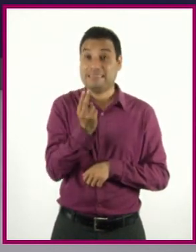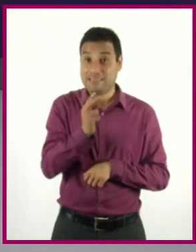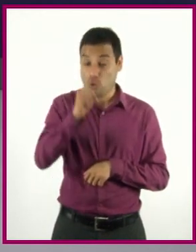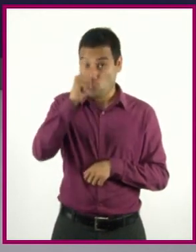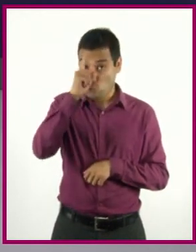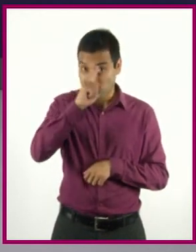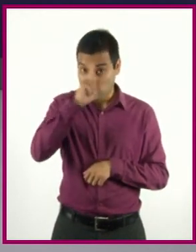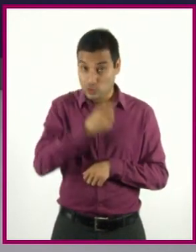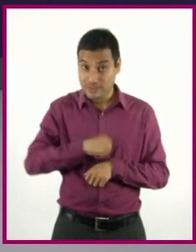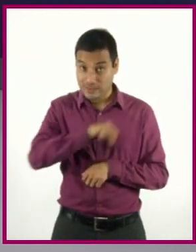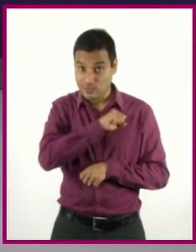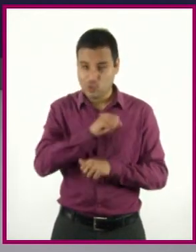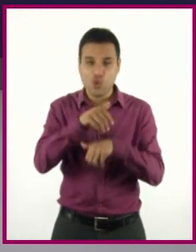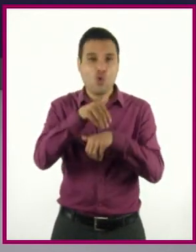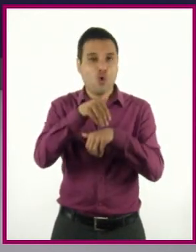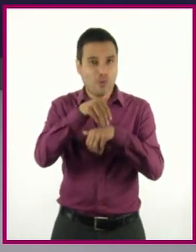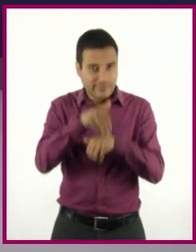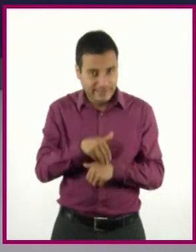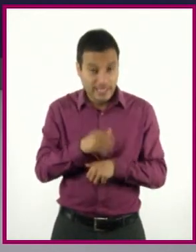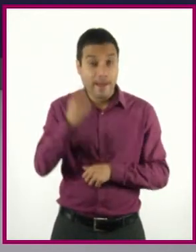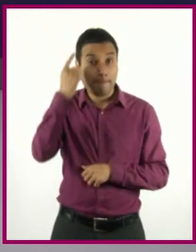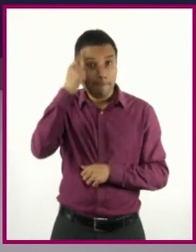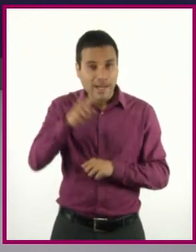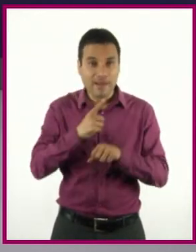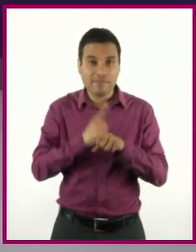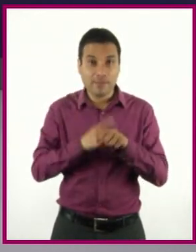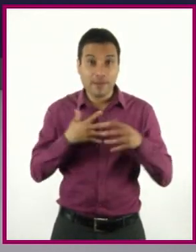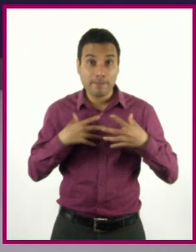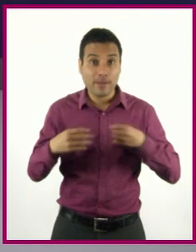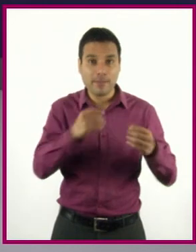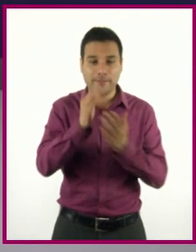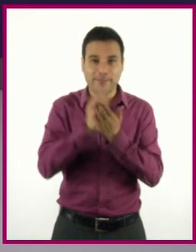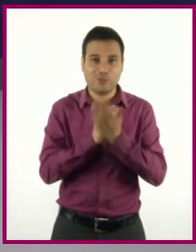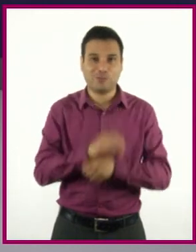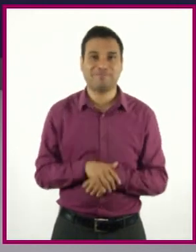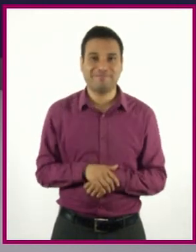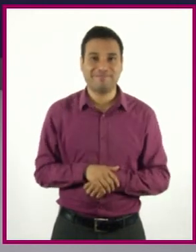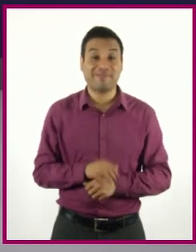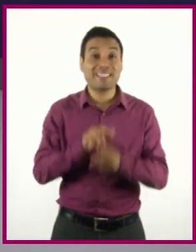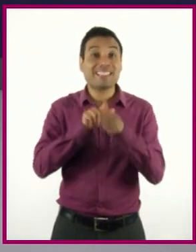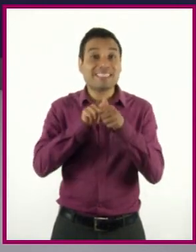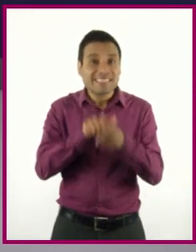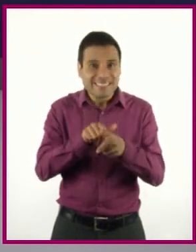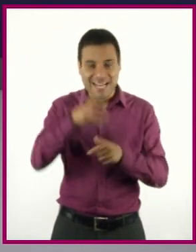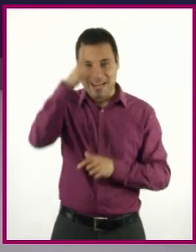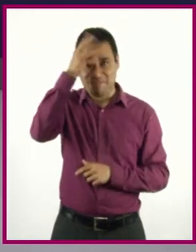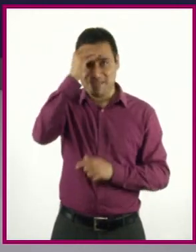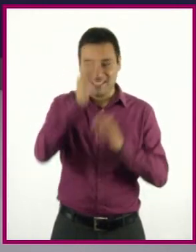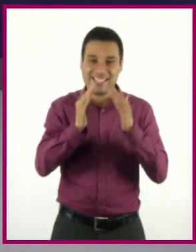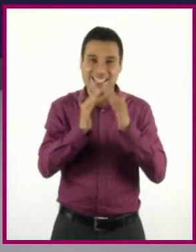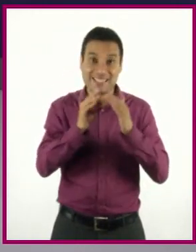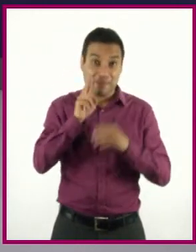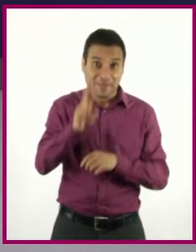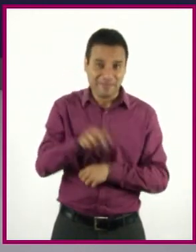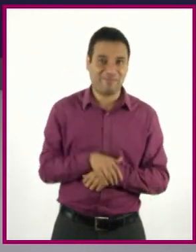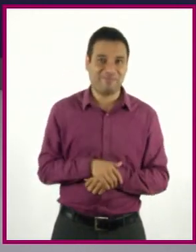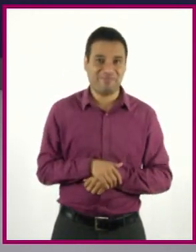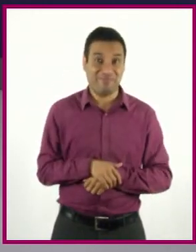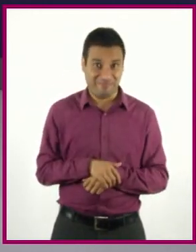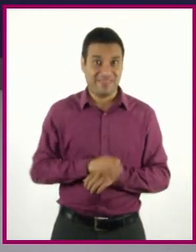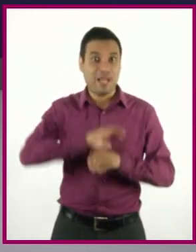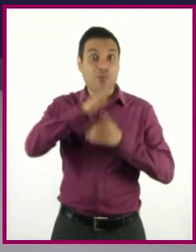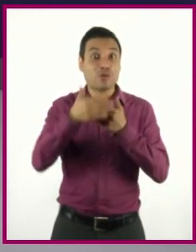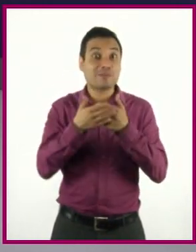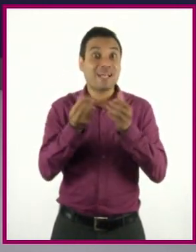de higiene y salud para frenar la propagación del virus. Les invitamos a continuar en Aprende en Casa y a no perderse la